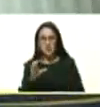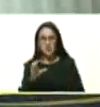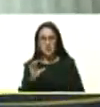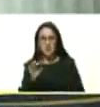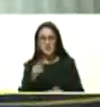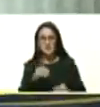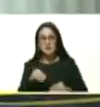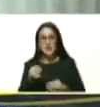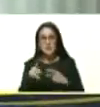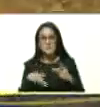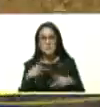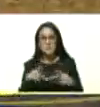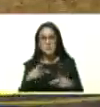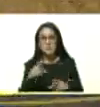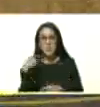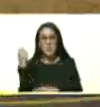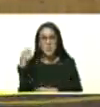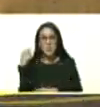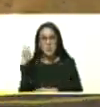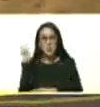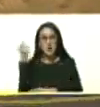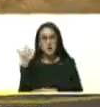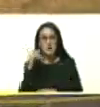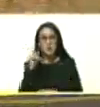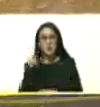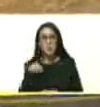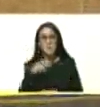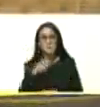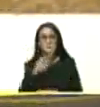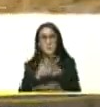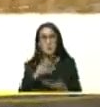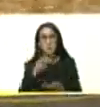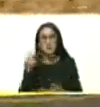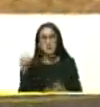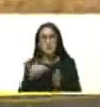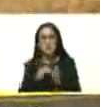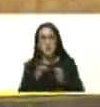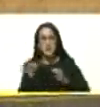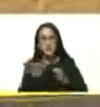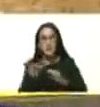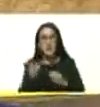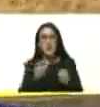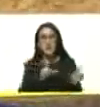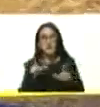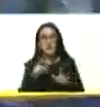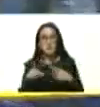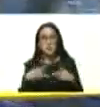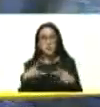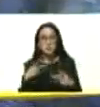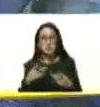tierras productivas. Guárico tiene más de 1.200.000 hectáreas listas